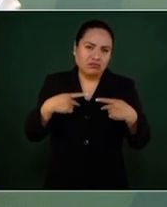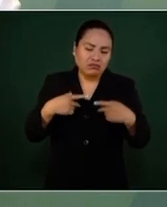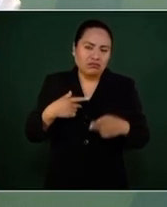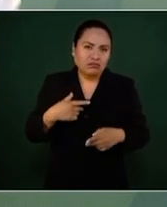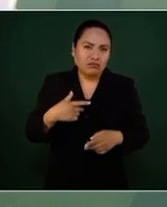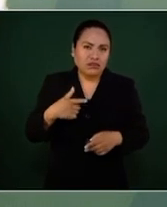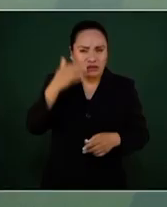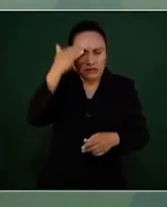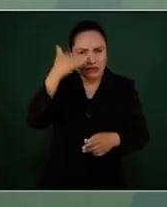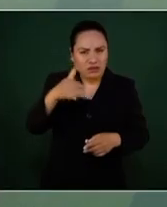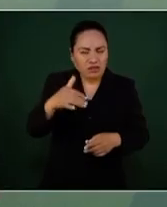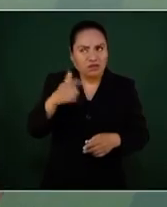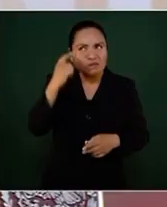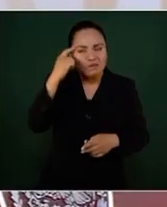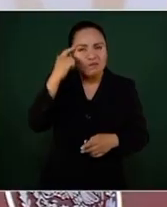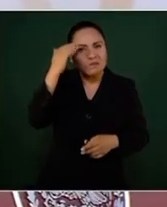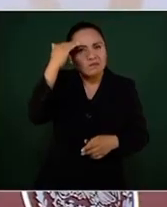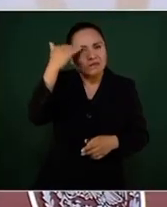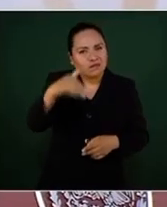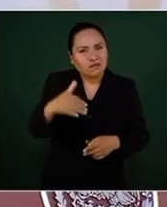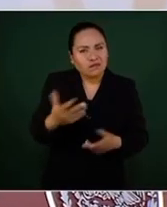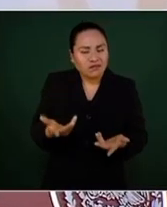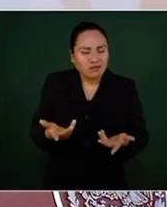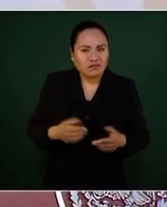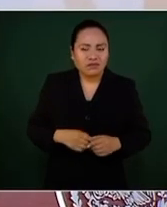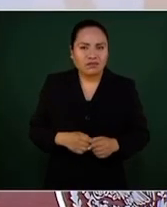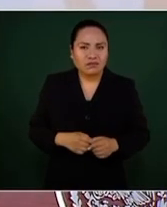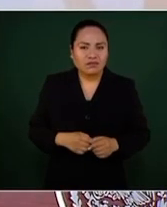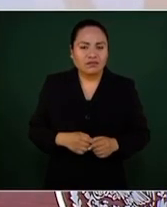muy conscientes,